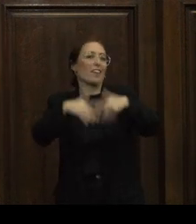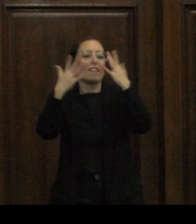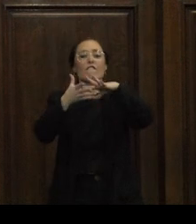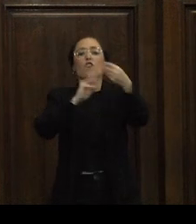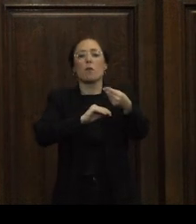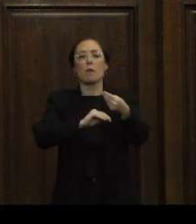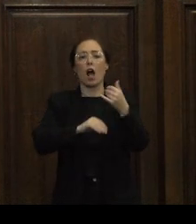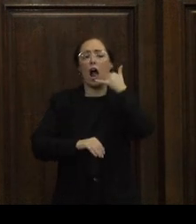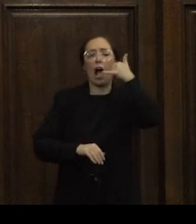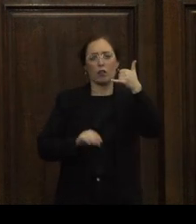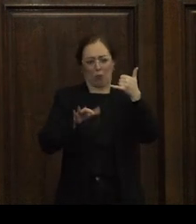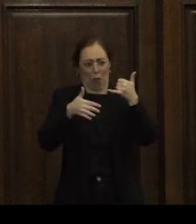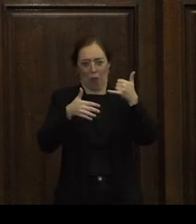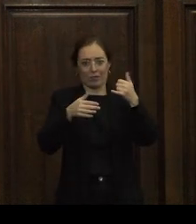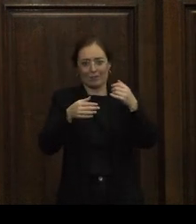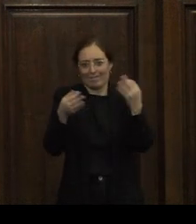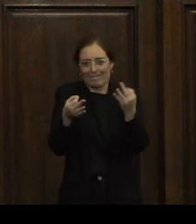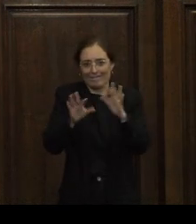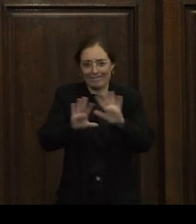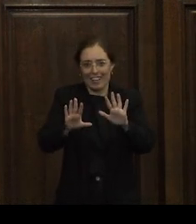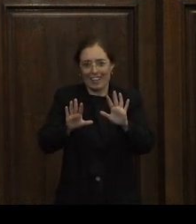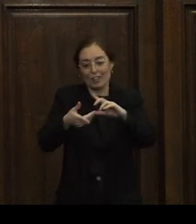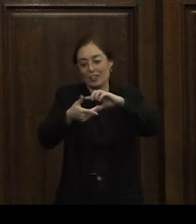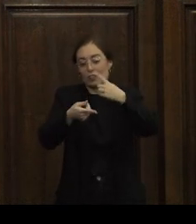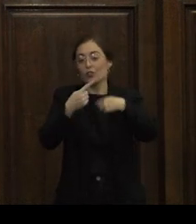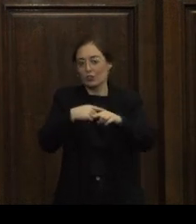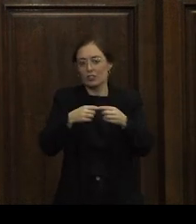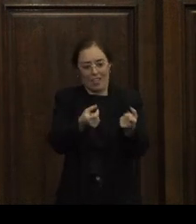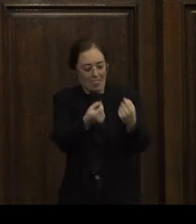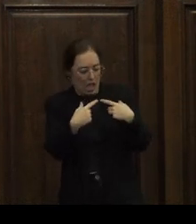usarlas, y esos modos de usarlas son modos de vivir.